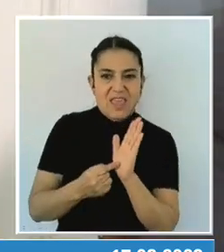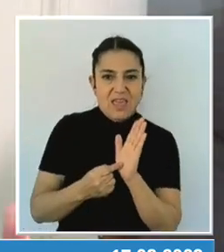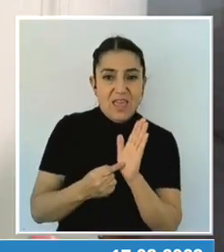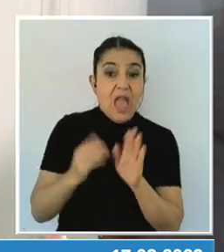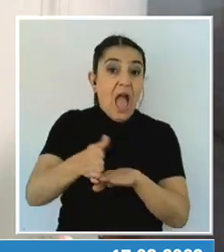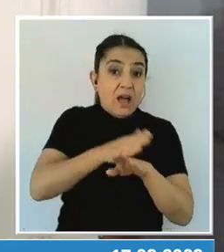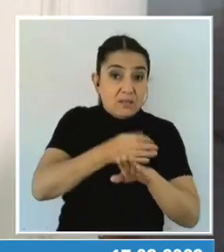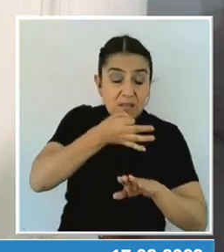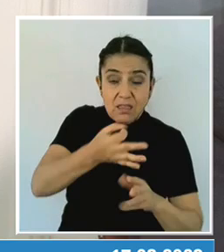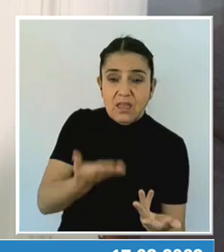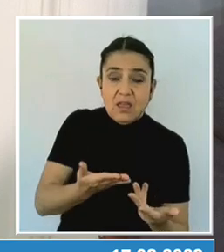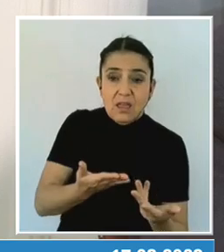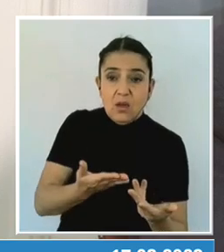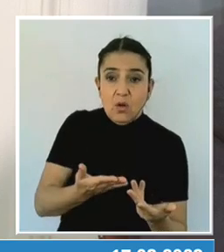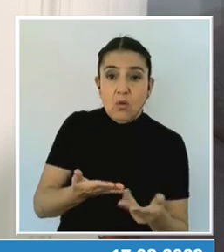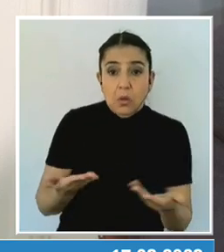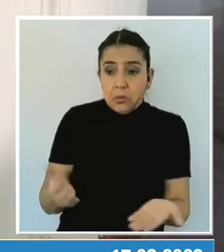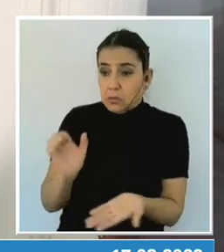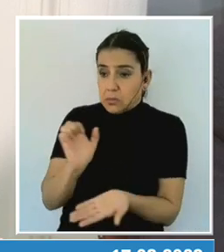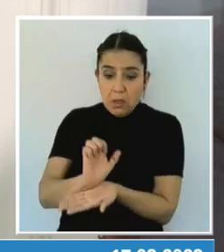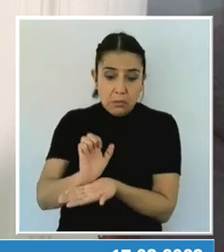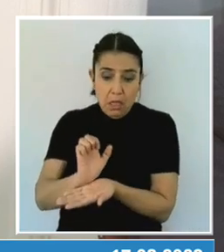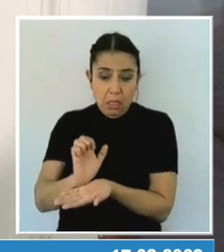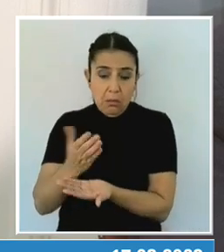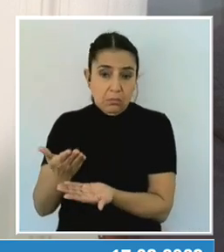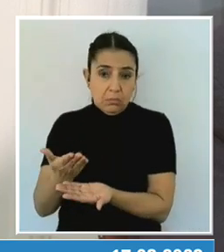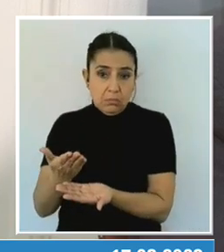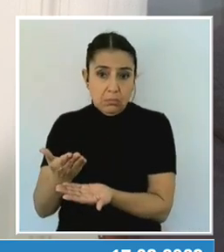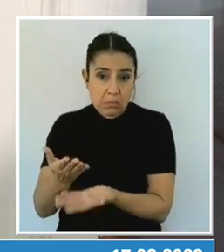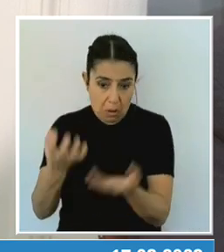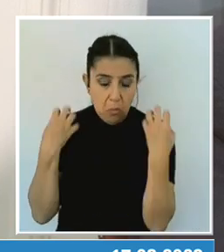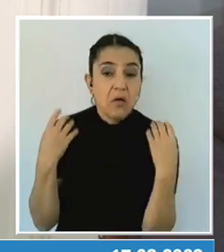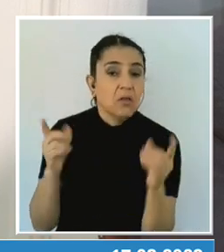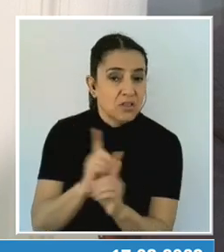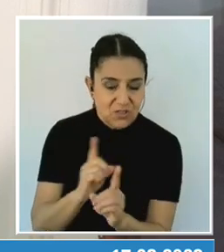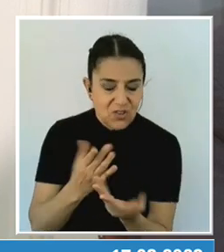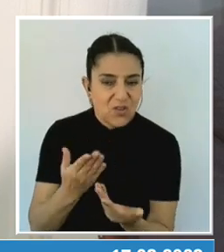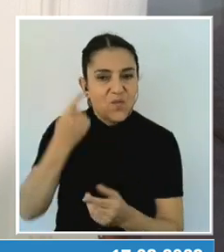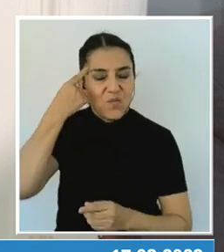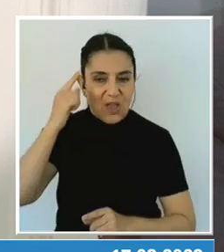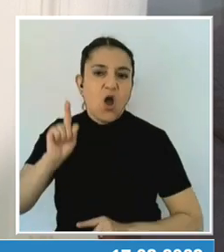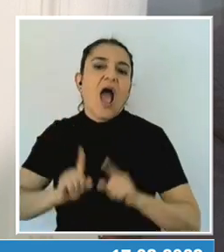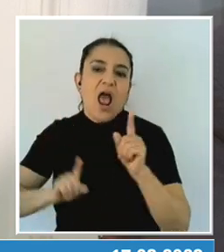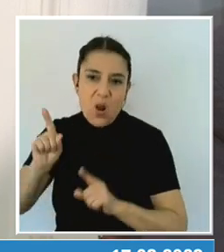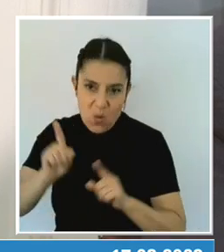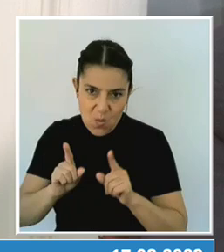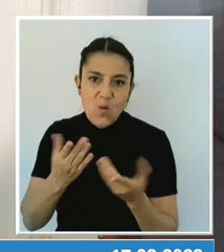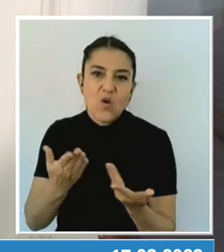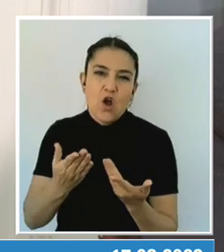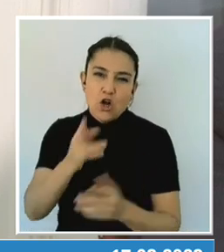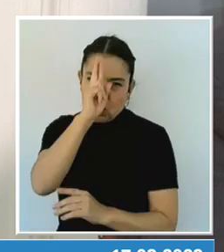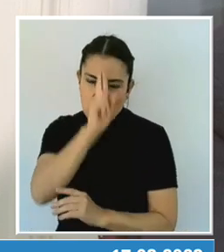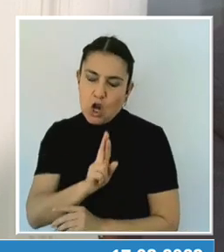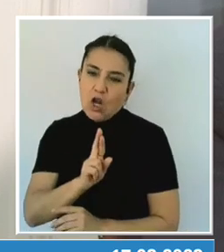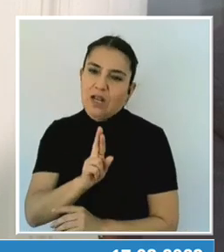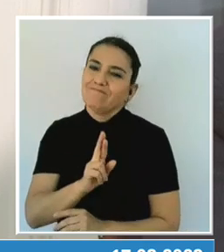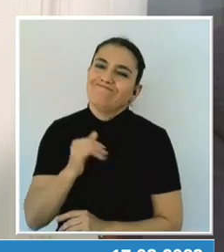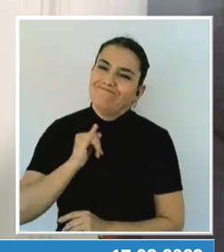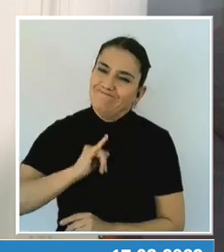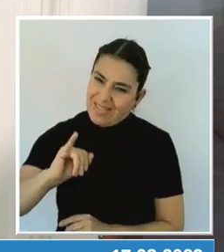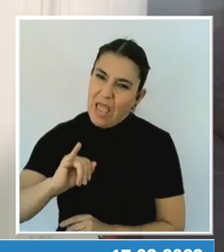entonces el Estado no tiene por qué intervenir ahí. Pero hay ciertas actividades que son propias del Estado siempre.